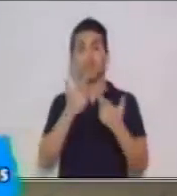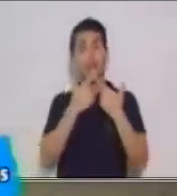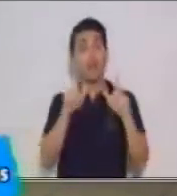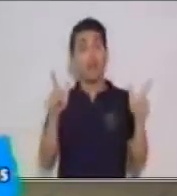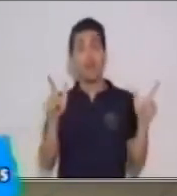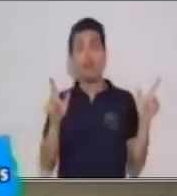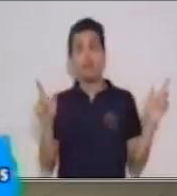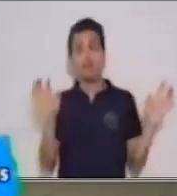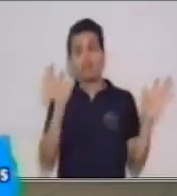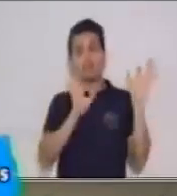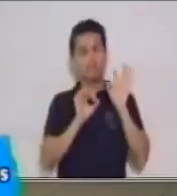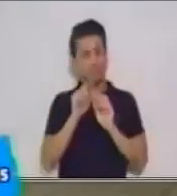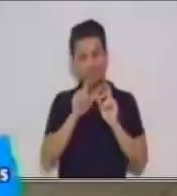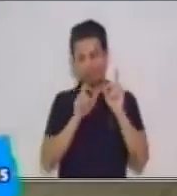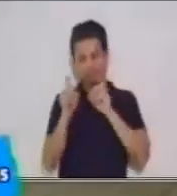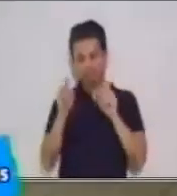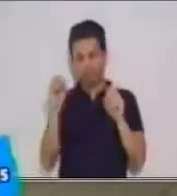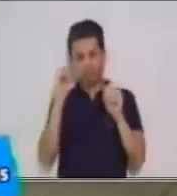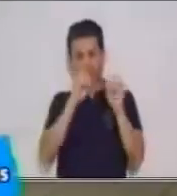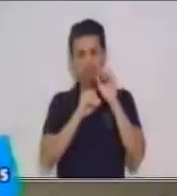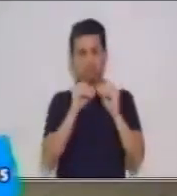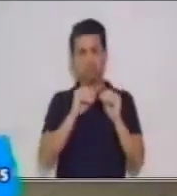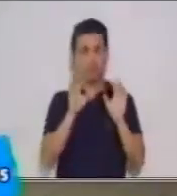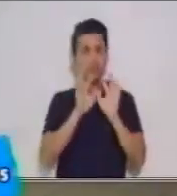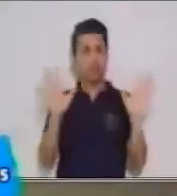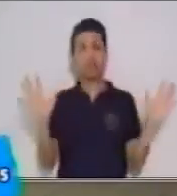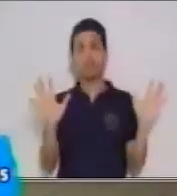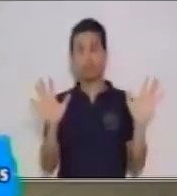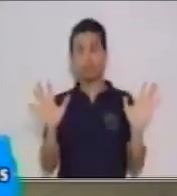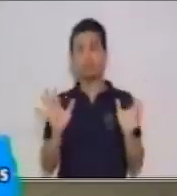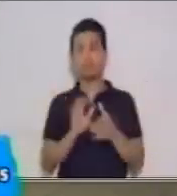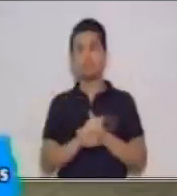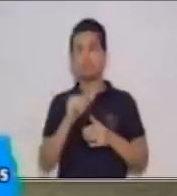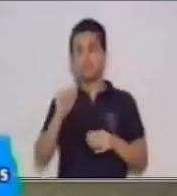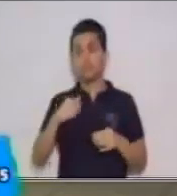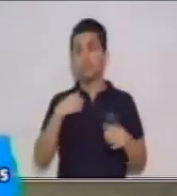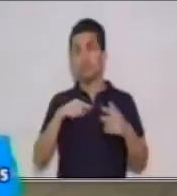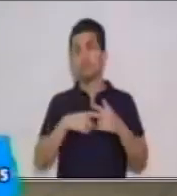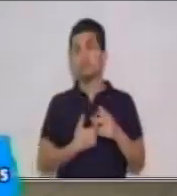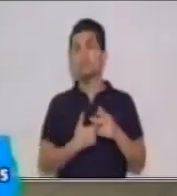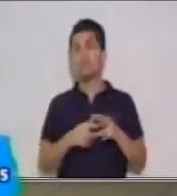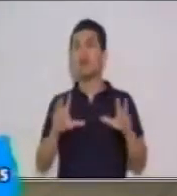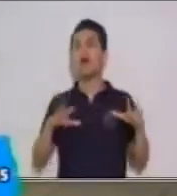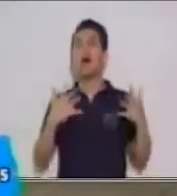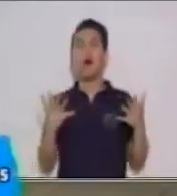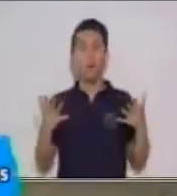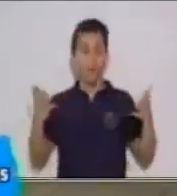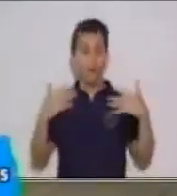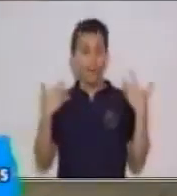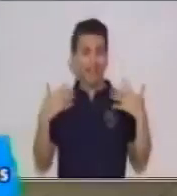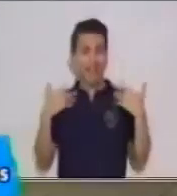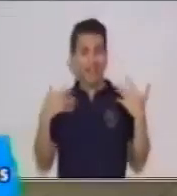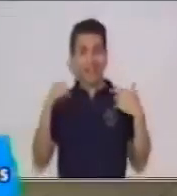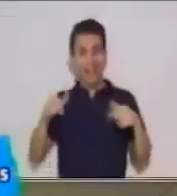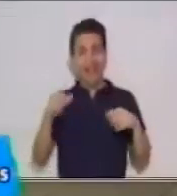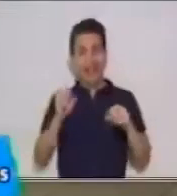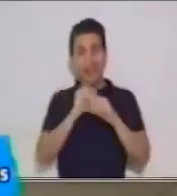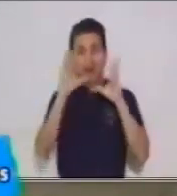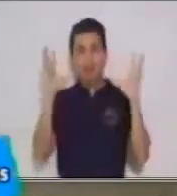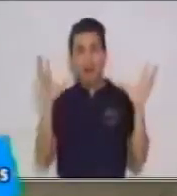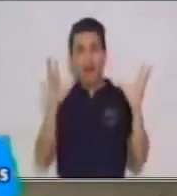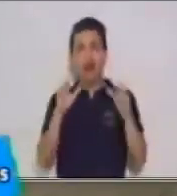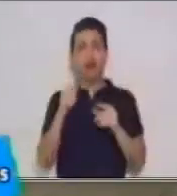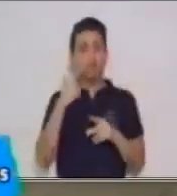o bacteria que pueda causarte enfermedades. Para iniciar, vamos a iniciar alegres esta mañana, vamos